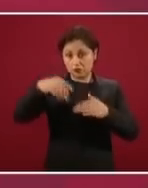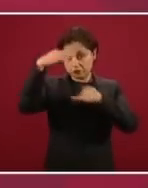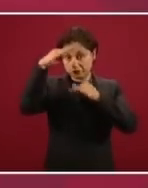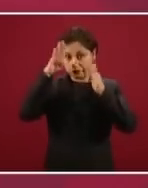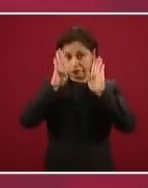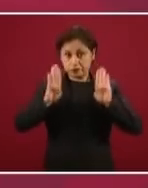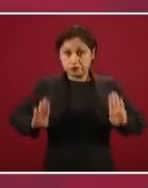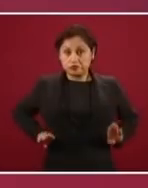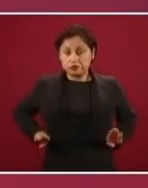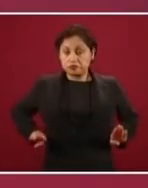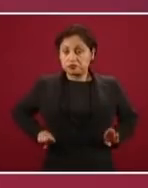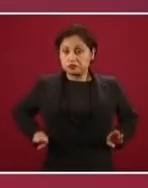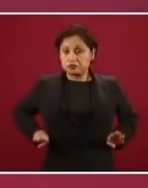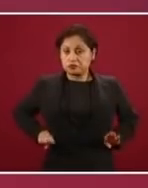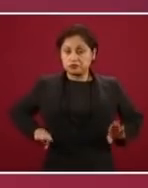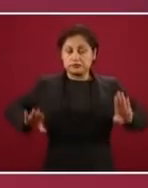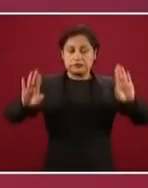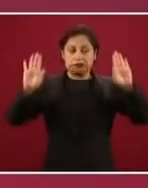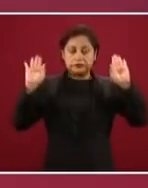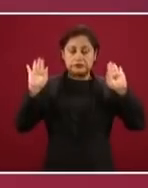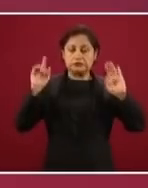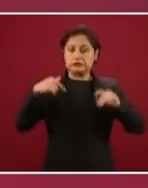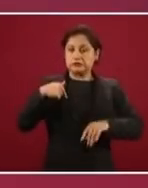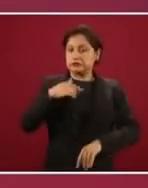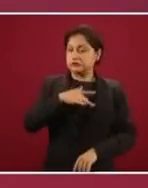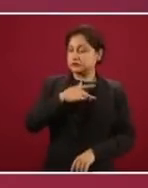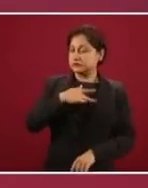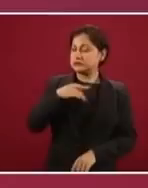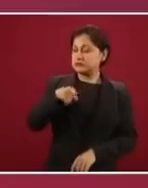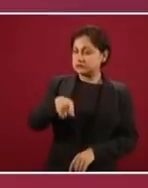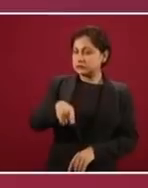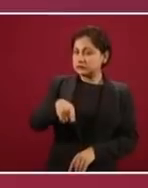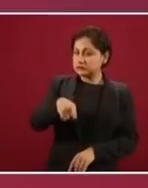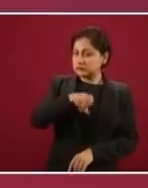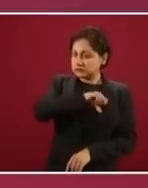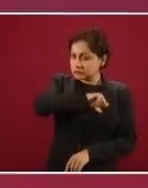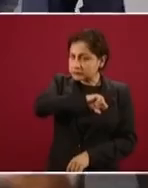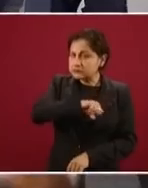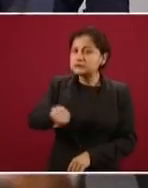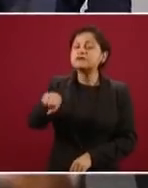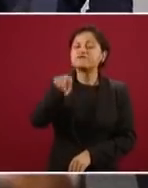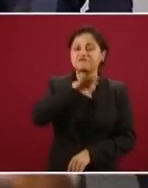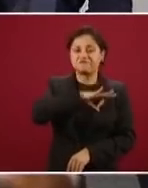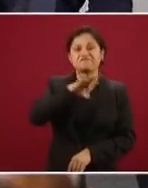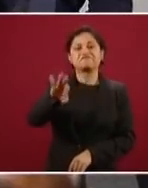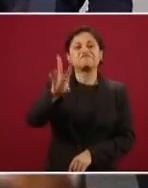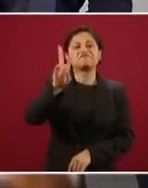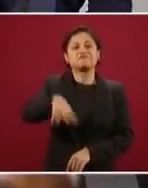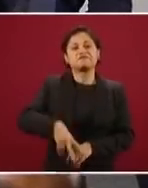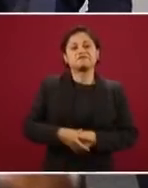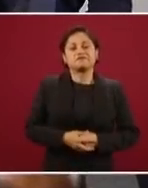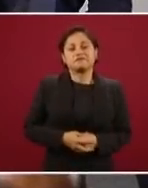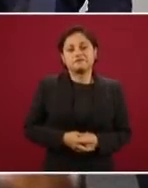son capaces de todo ayer estuvimos este